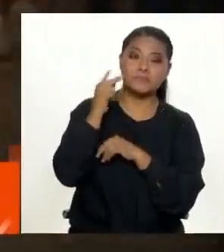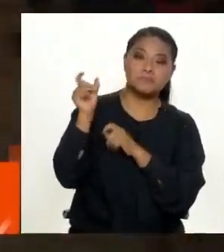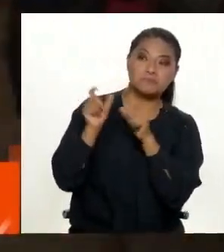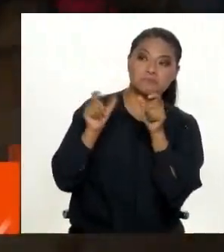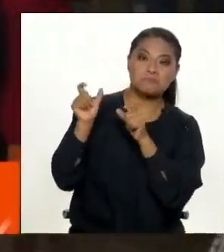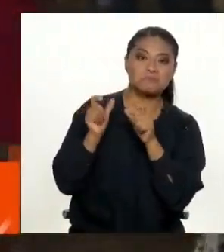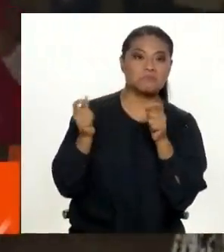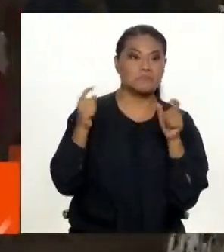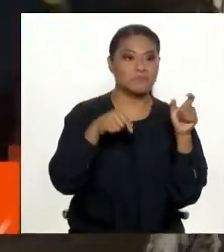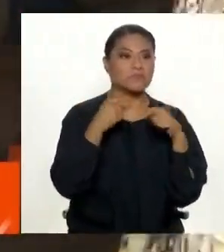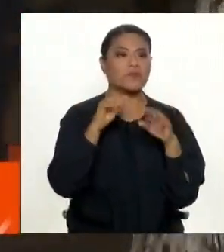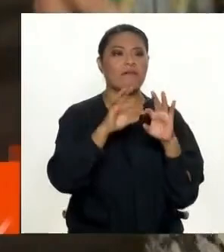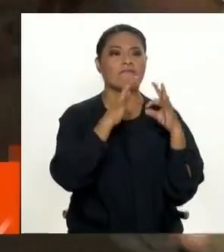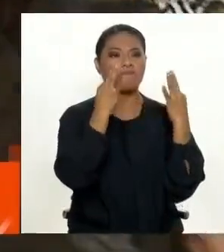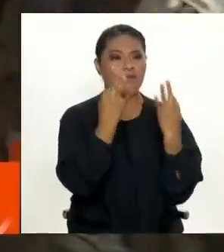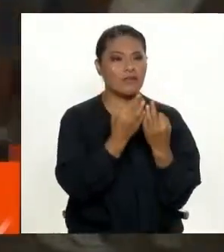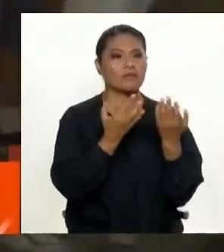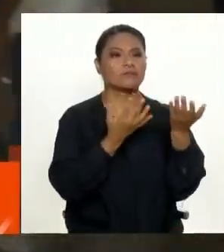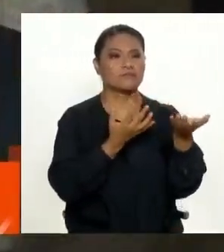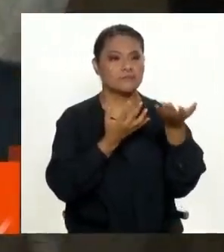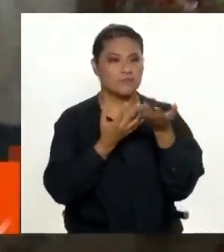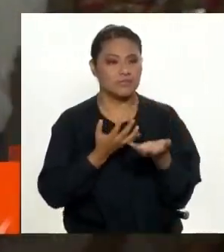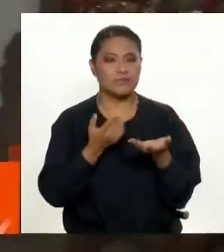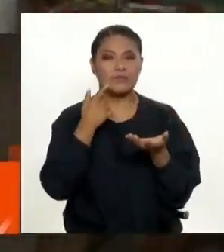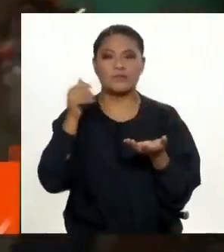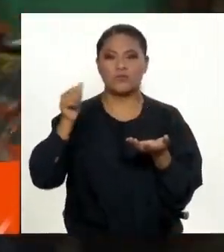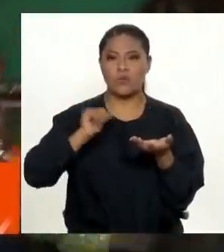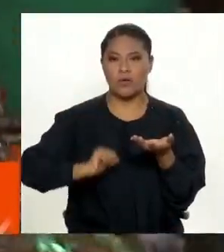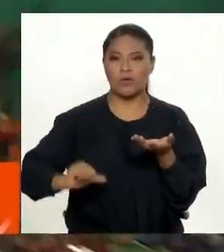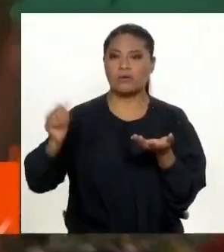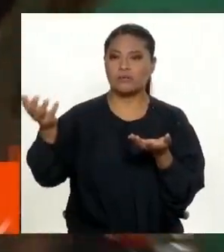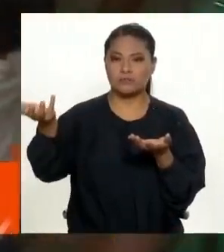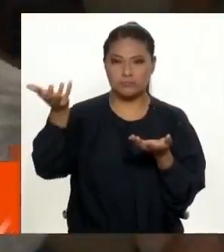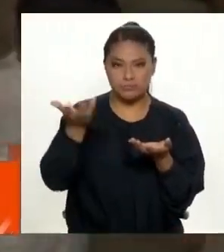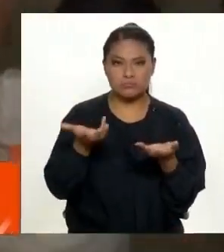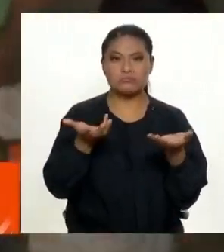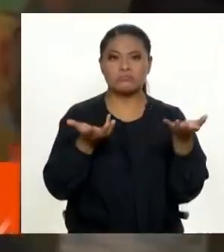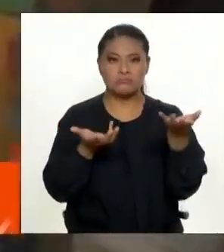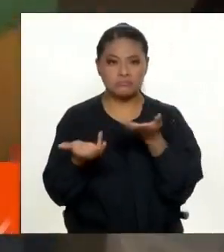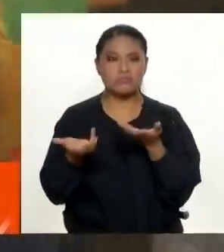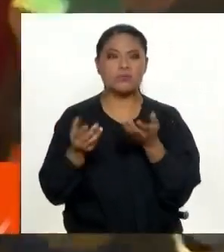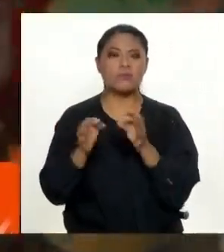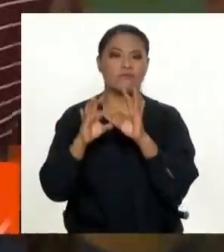Acá han venido familias también con sus pequeños hijos para disfrutar.